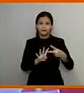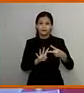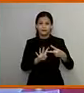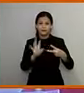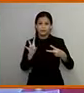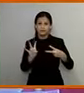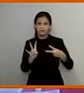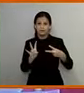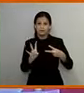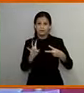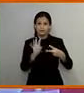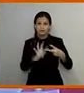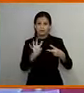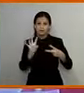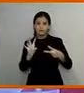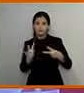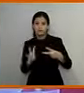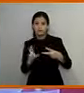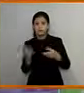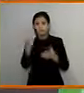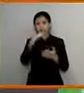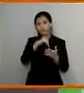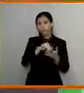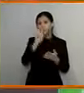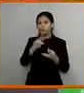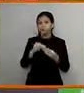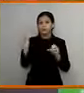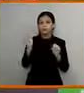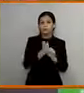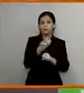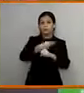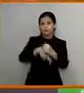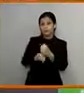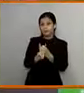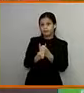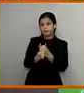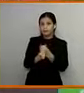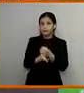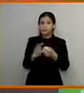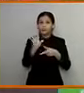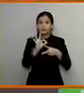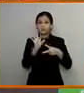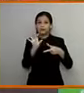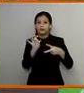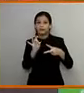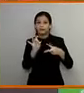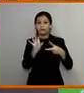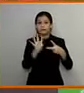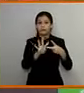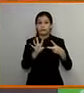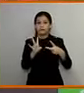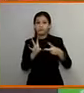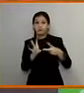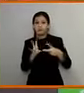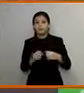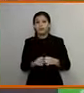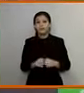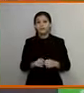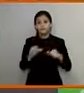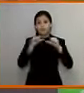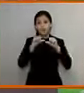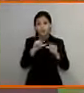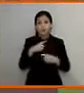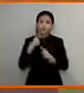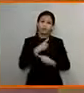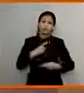7, segundo número ganador 47. Reitero con gusto los dos números ganadores 98 y 47. Continuamos la